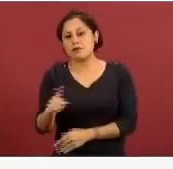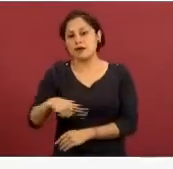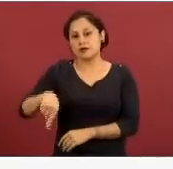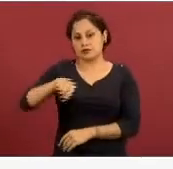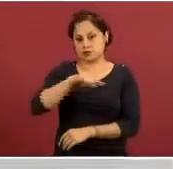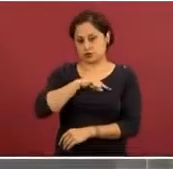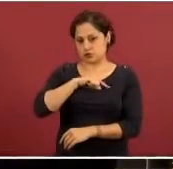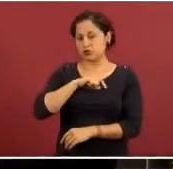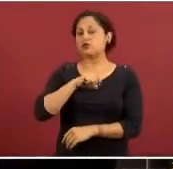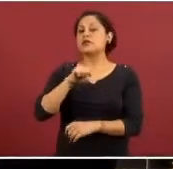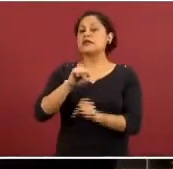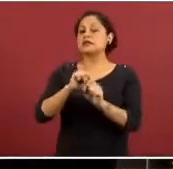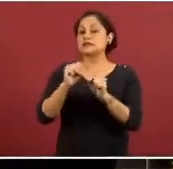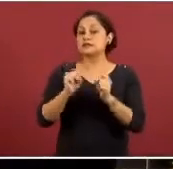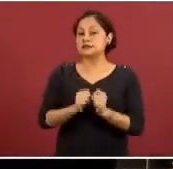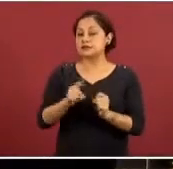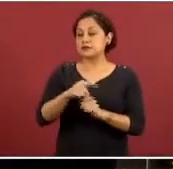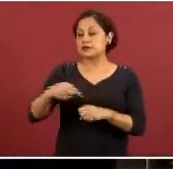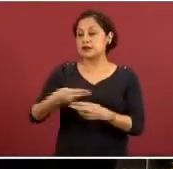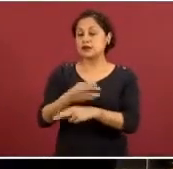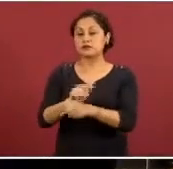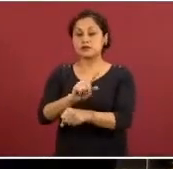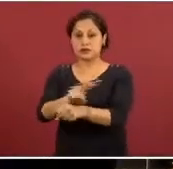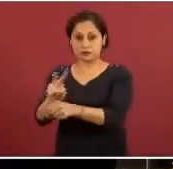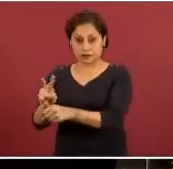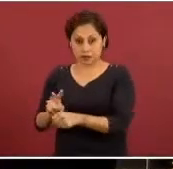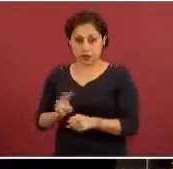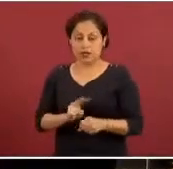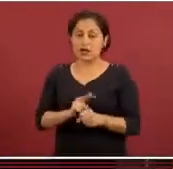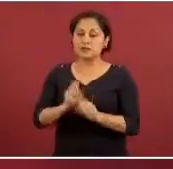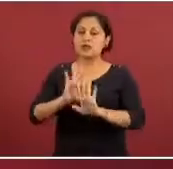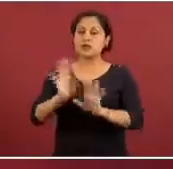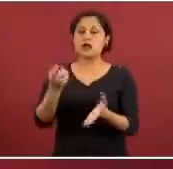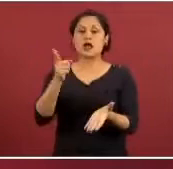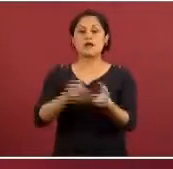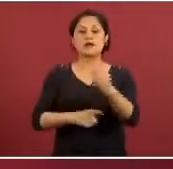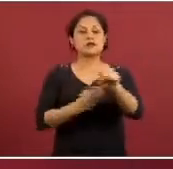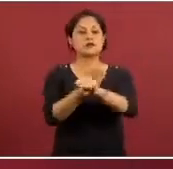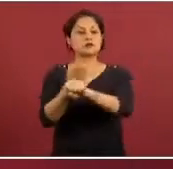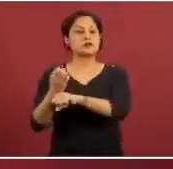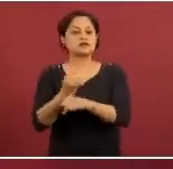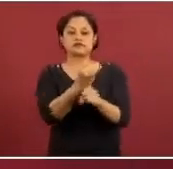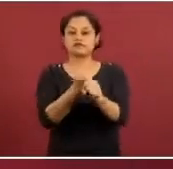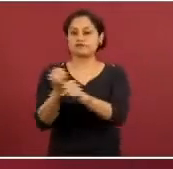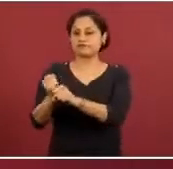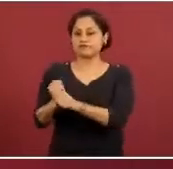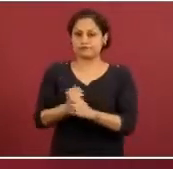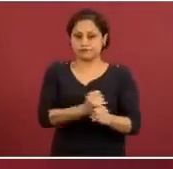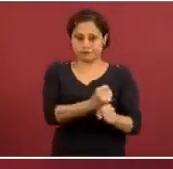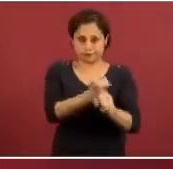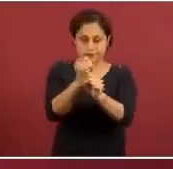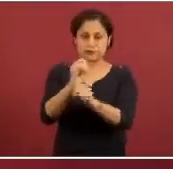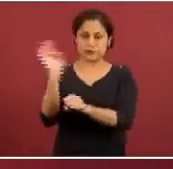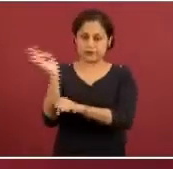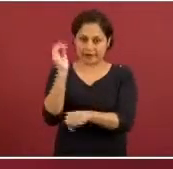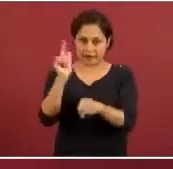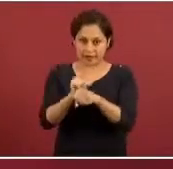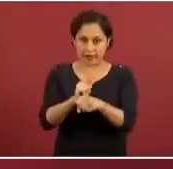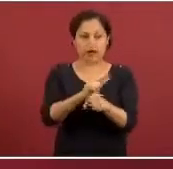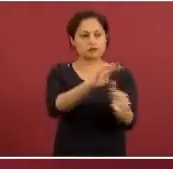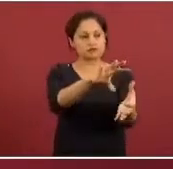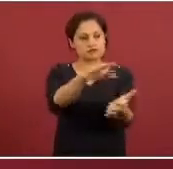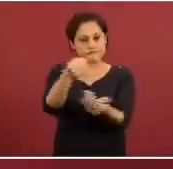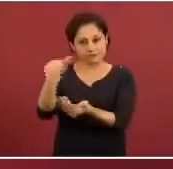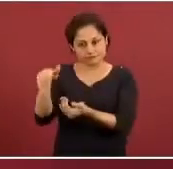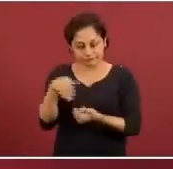Epidemiológica actúa en las diferentes situaciones a través de los estados y a través de la Federación, dando el seguimiento correspondiente de estos casos